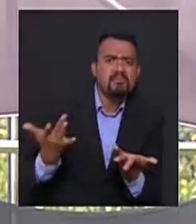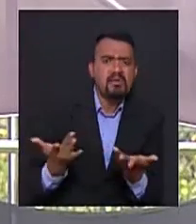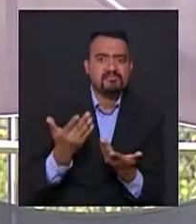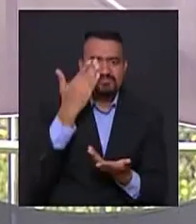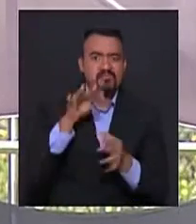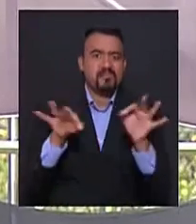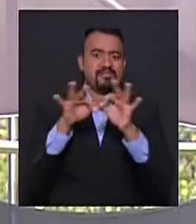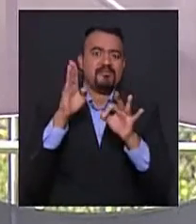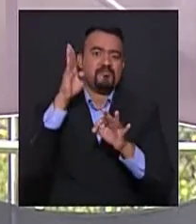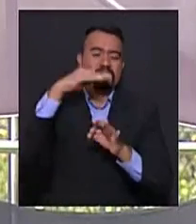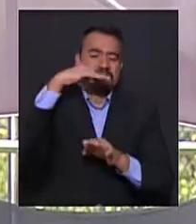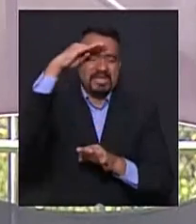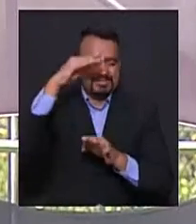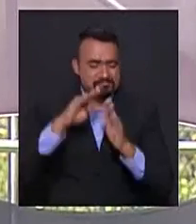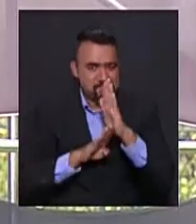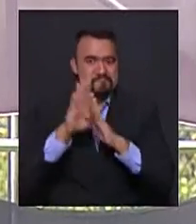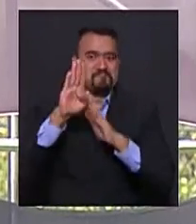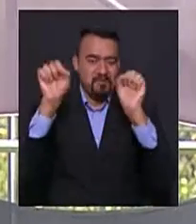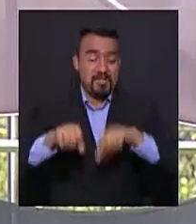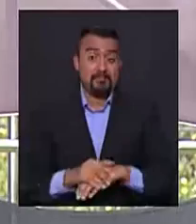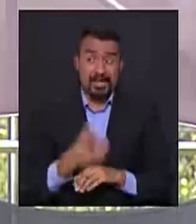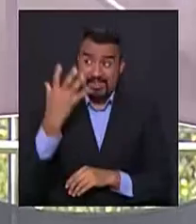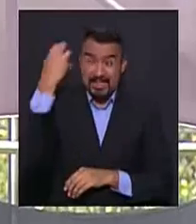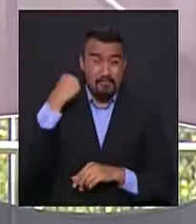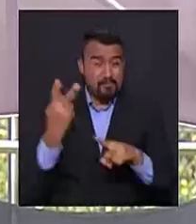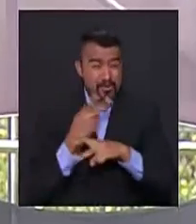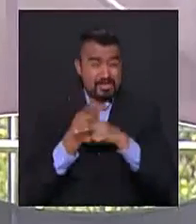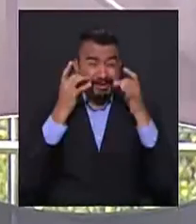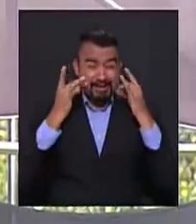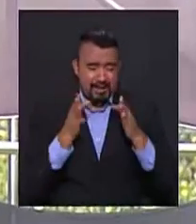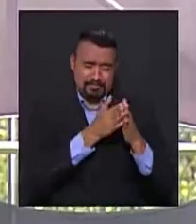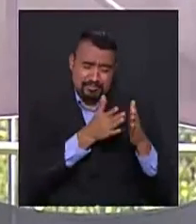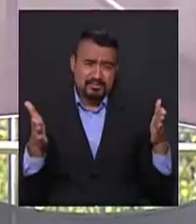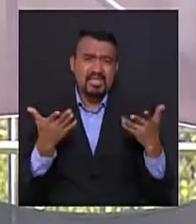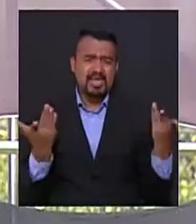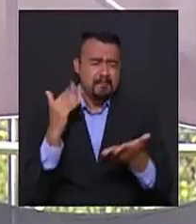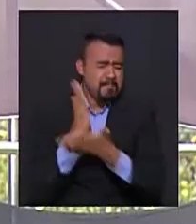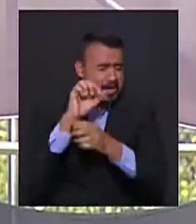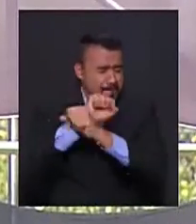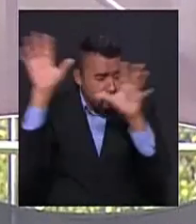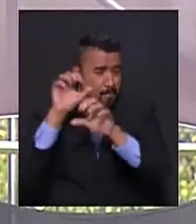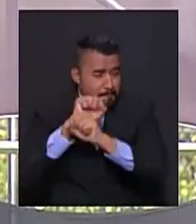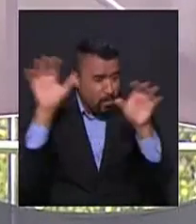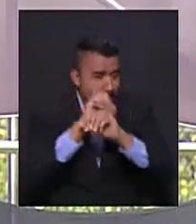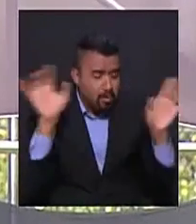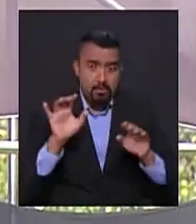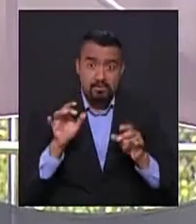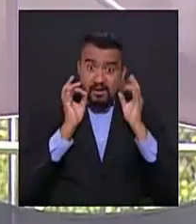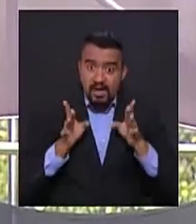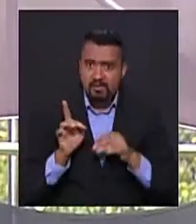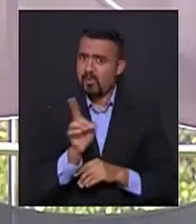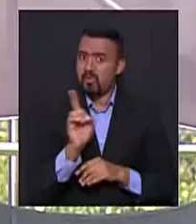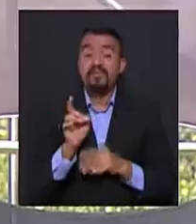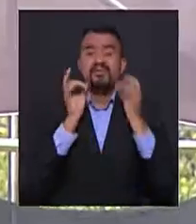fallar. Lo peor de la violencia no fueron las bombas ni el estruendo. Fueron las sillas vacías durante las comidas, las